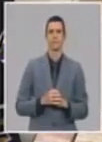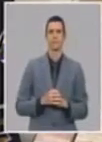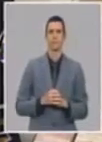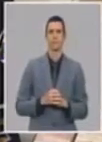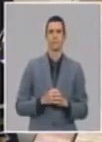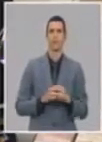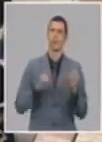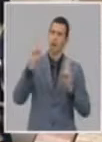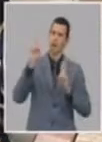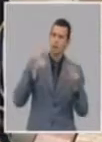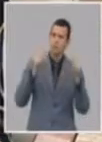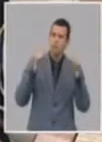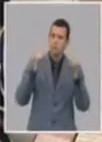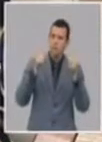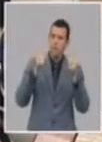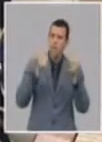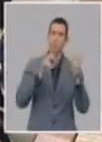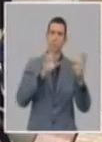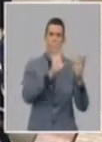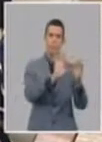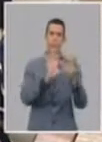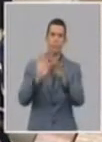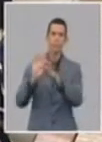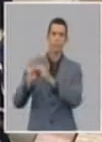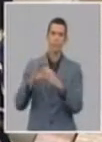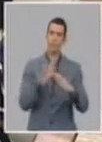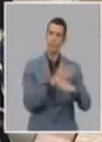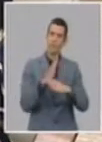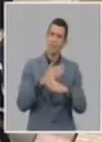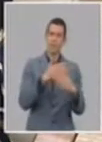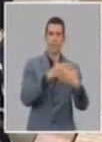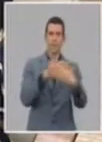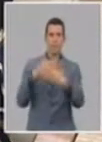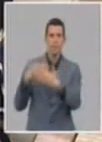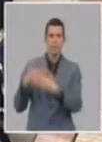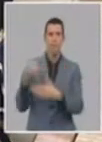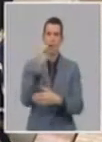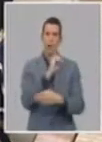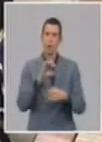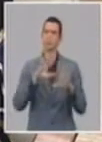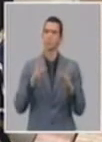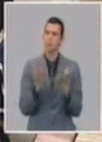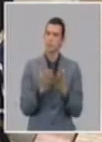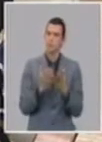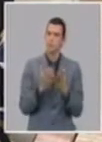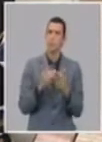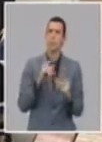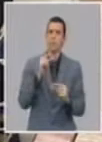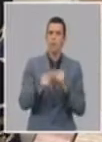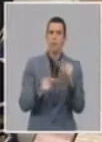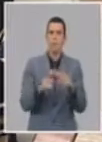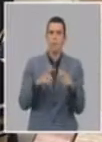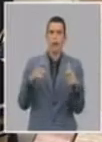que se incrementara, y al cierre del día de hoy se había incrementado la cifra a